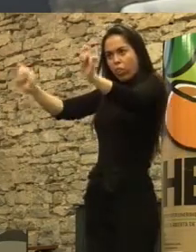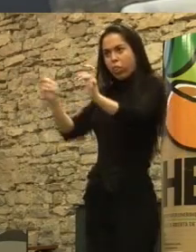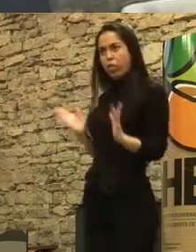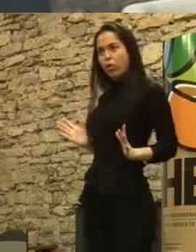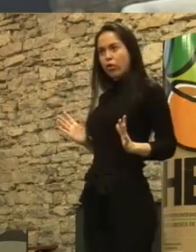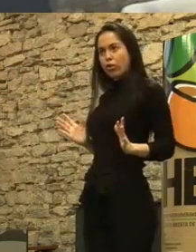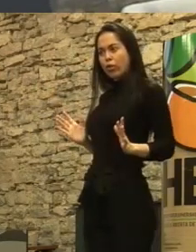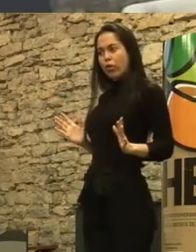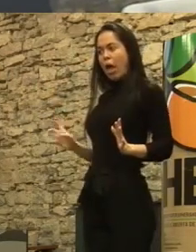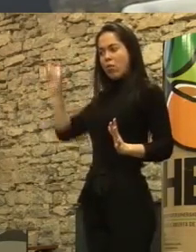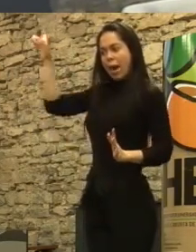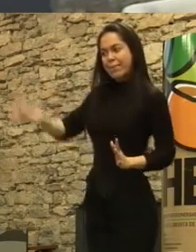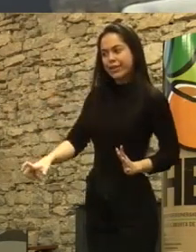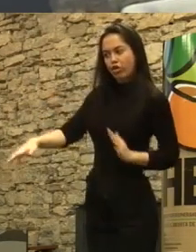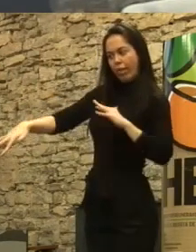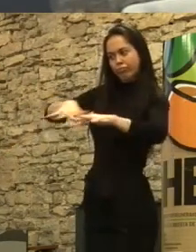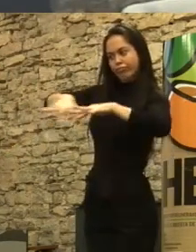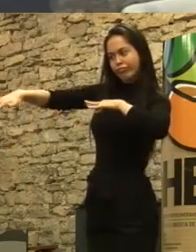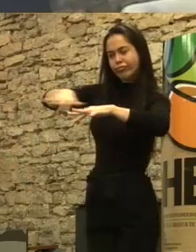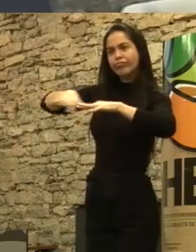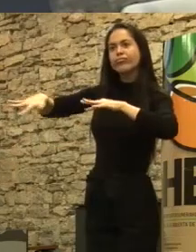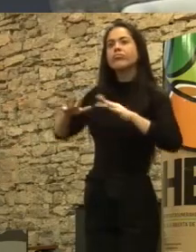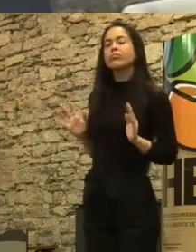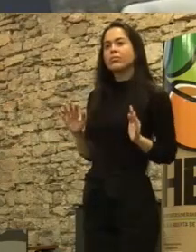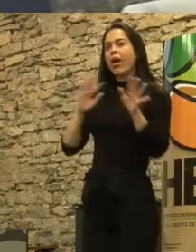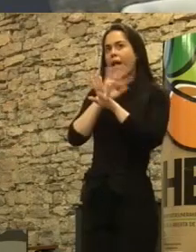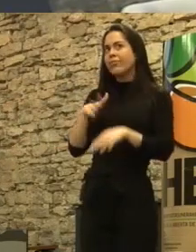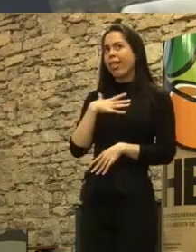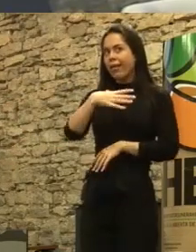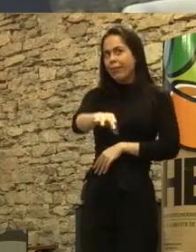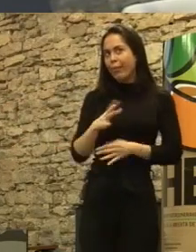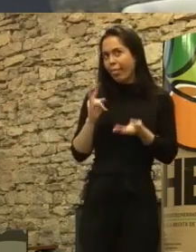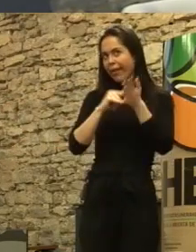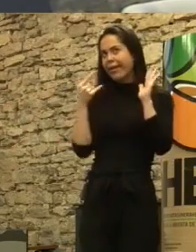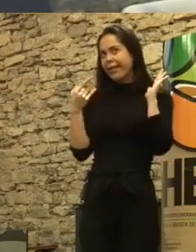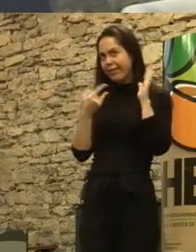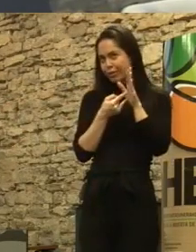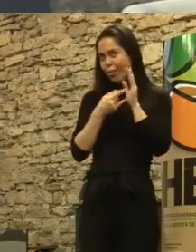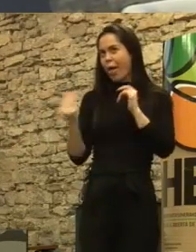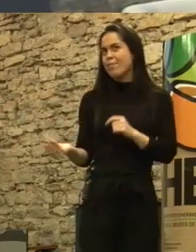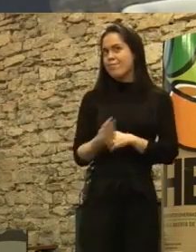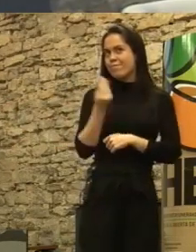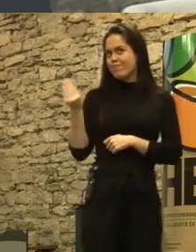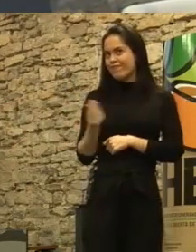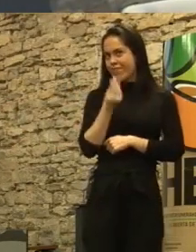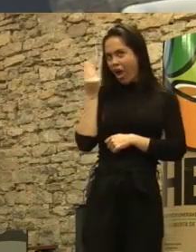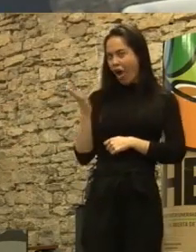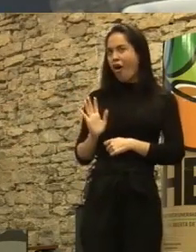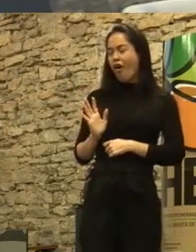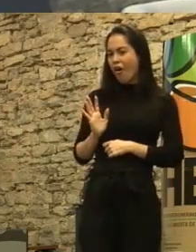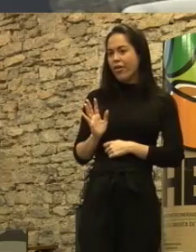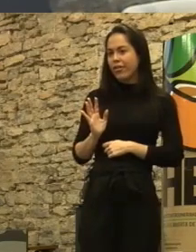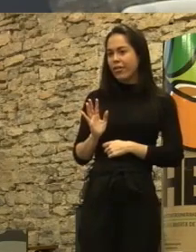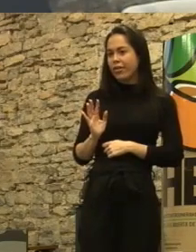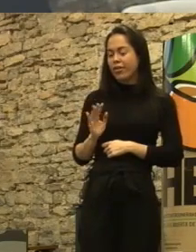una mentalidad emprendedora, entonces el resultado que voy a poder conseguir es probablemente mucho mayor, más ambicioso,